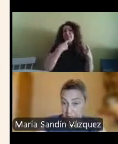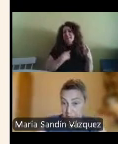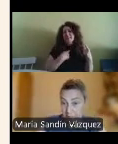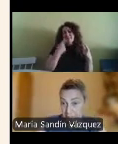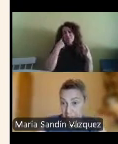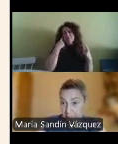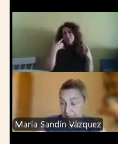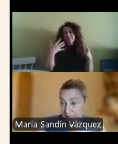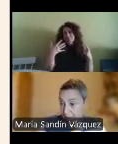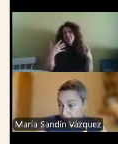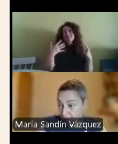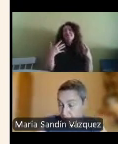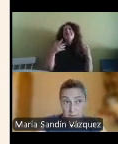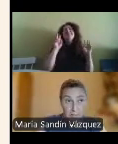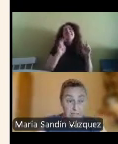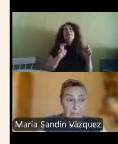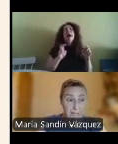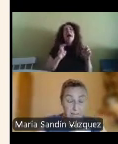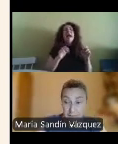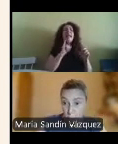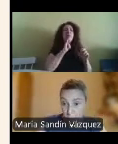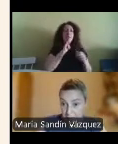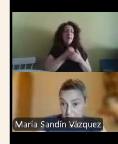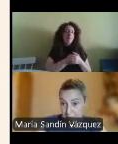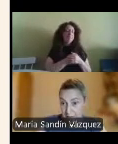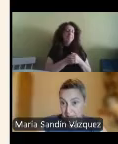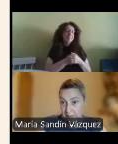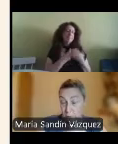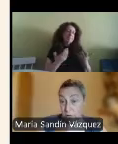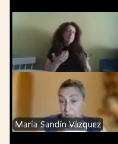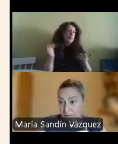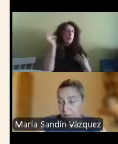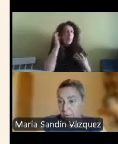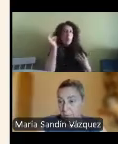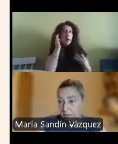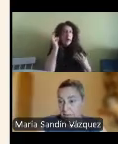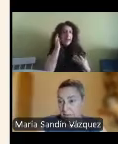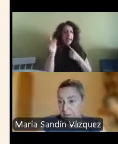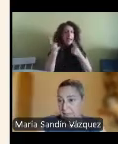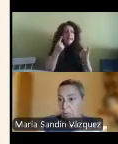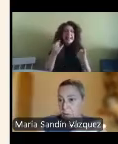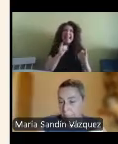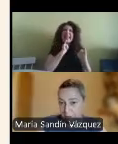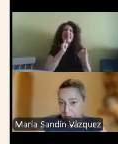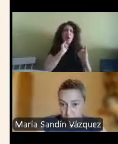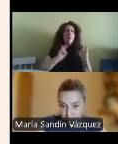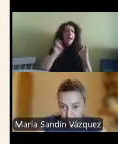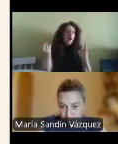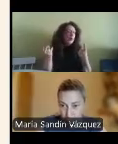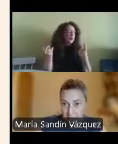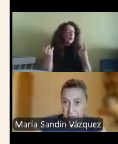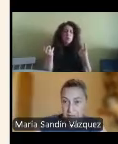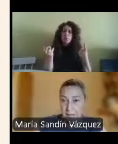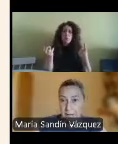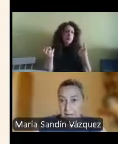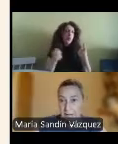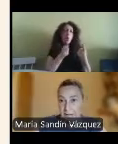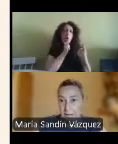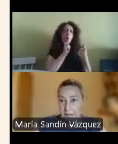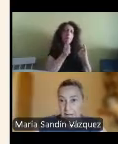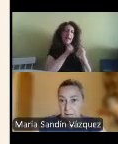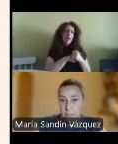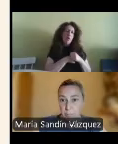la idiomática, ¿no? Para ellos, atender a mujeres que no hablan el idioma es muy complejo, pero vamos a